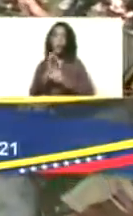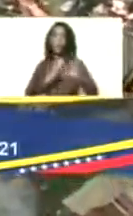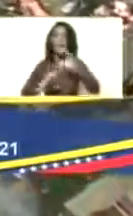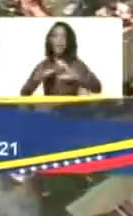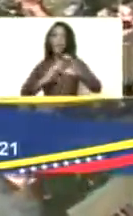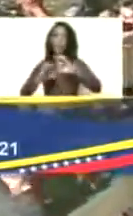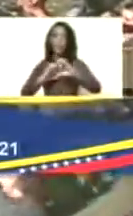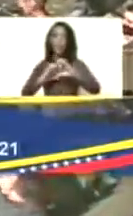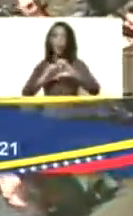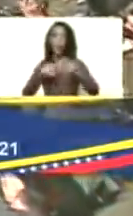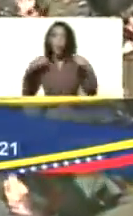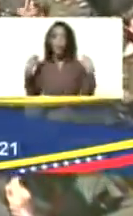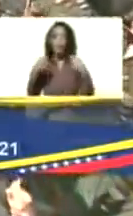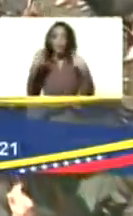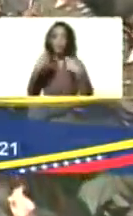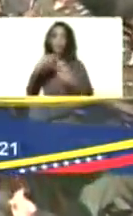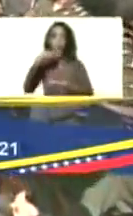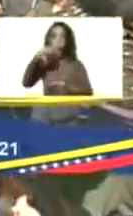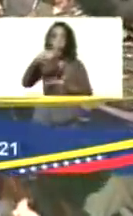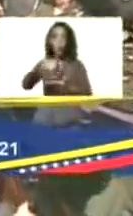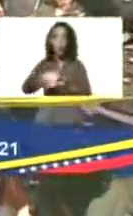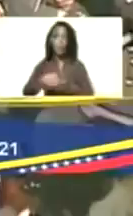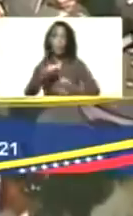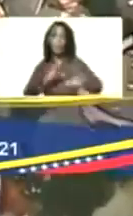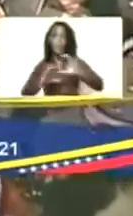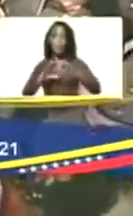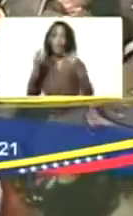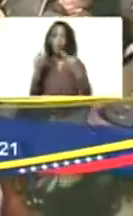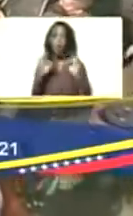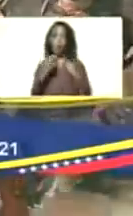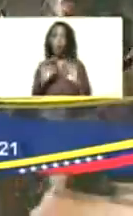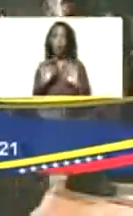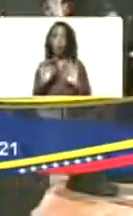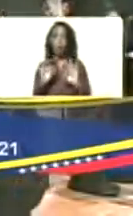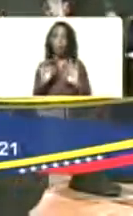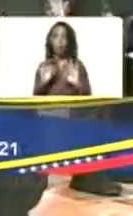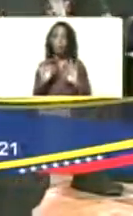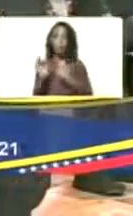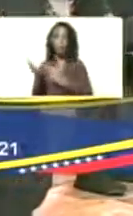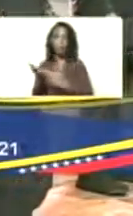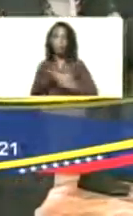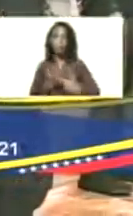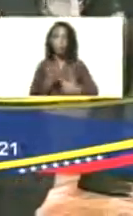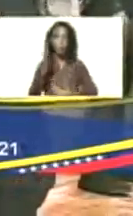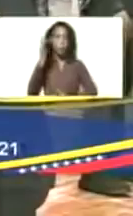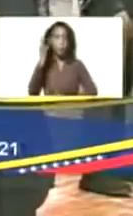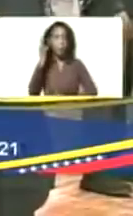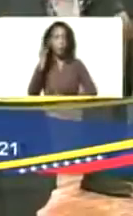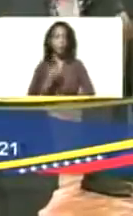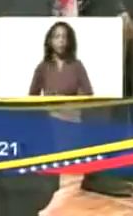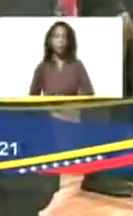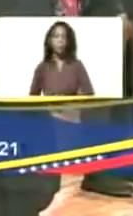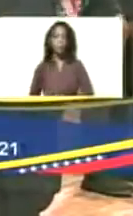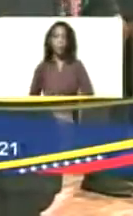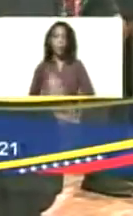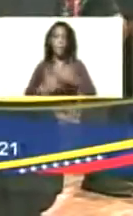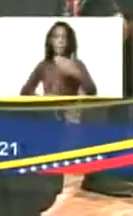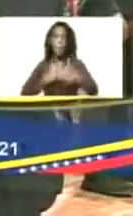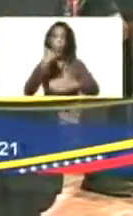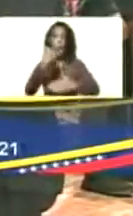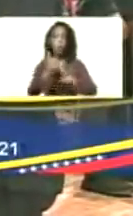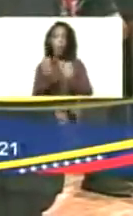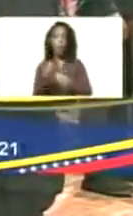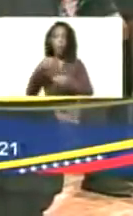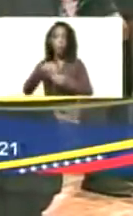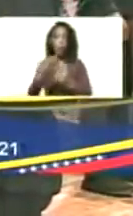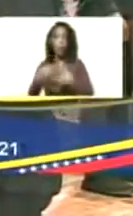innovación. Mención Ciencias Naturales. Recibe Margaret Gutiérrez, proyecto de inserción de